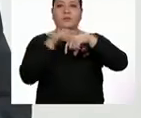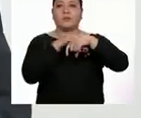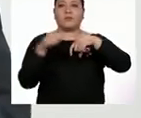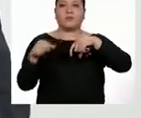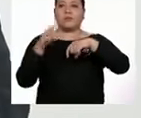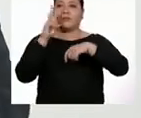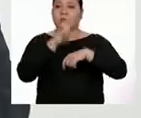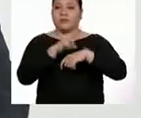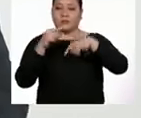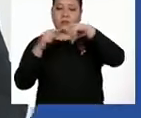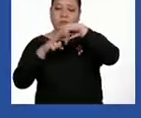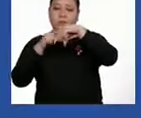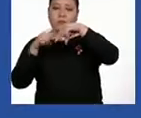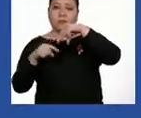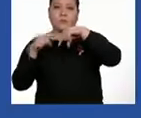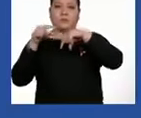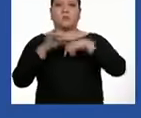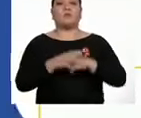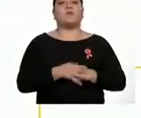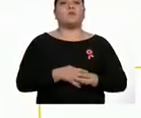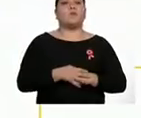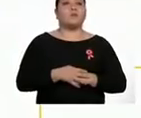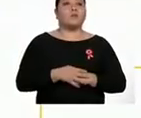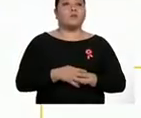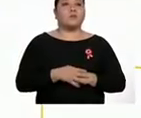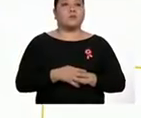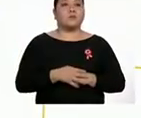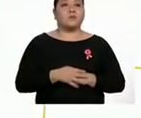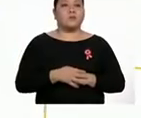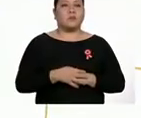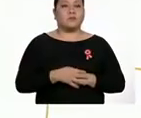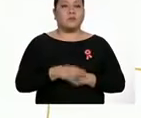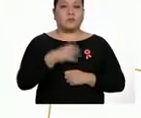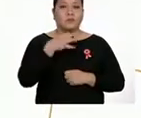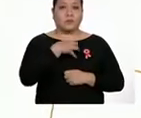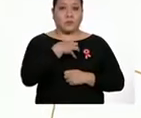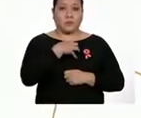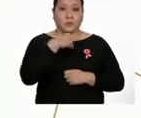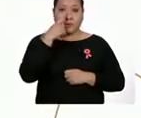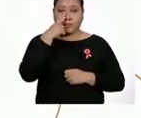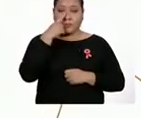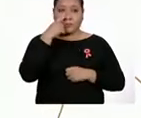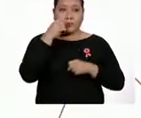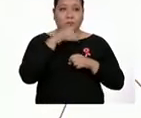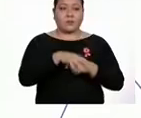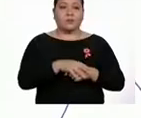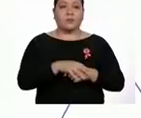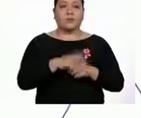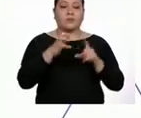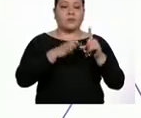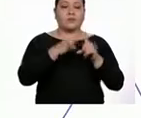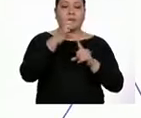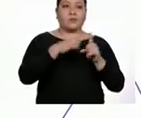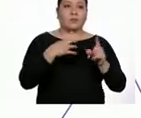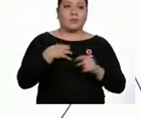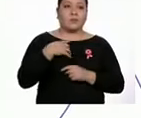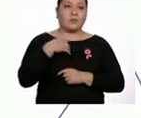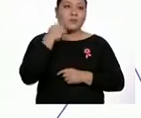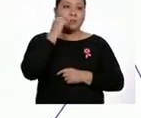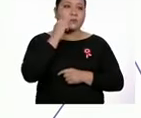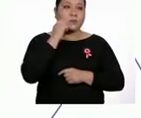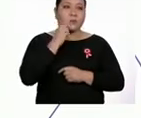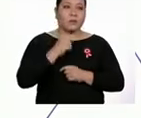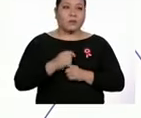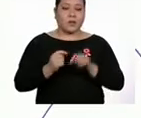dos intersecciones que has notado. Durante mayo y junio, la presión arterial de mi tía ha coincidido